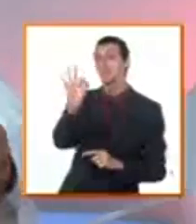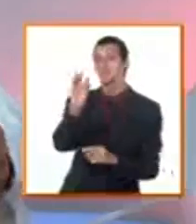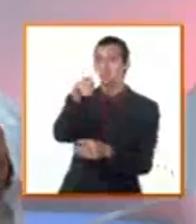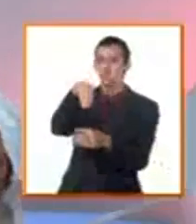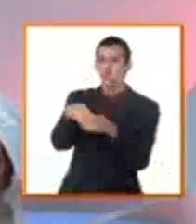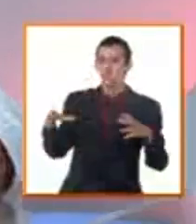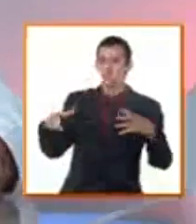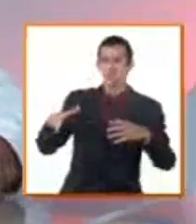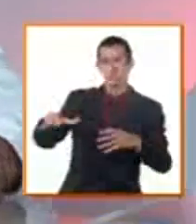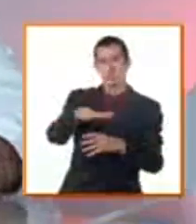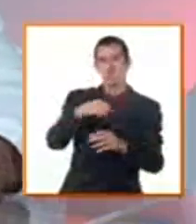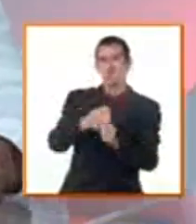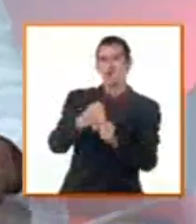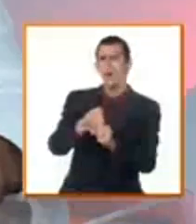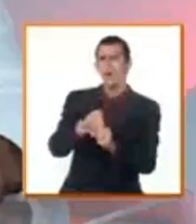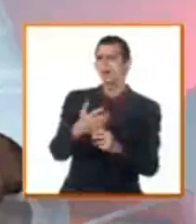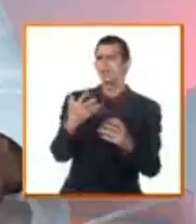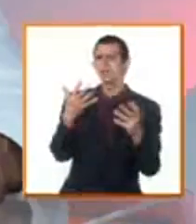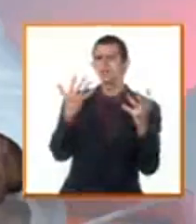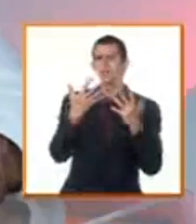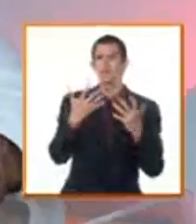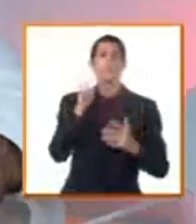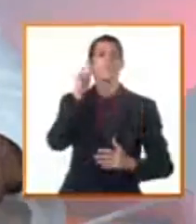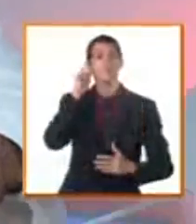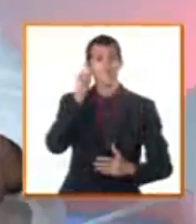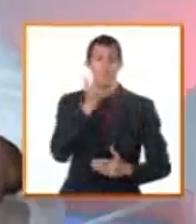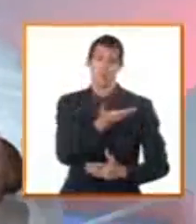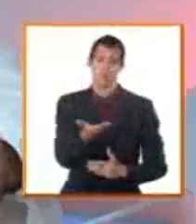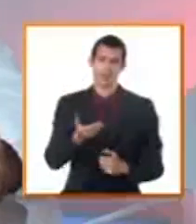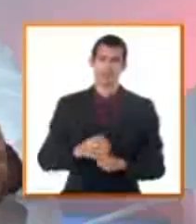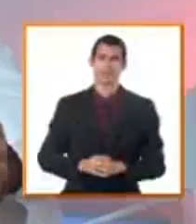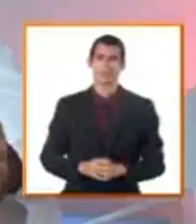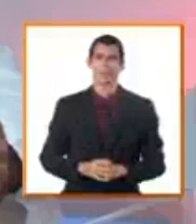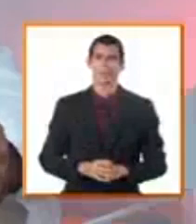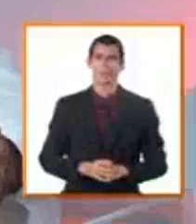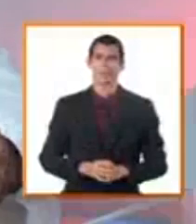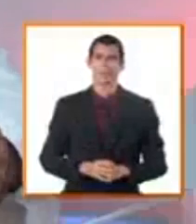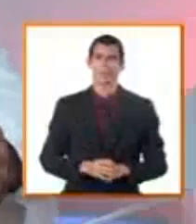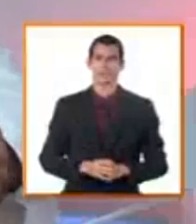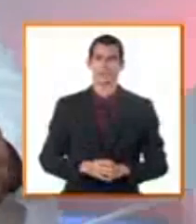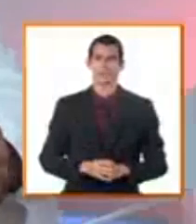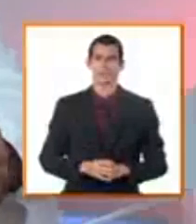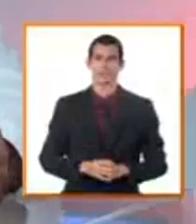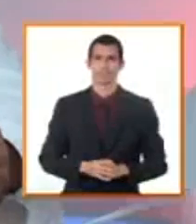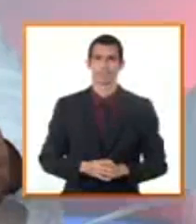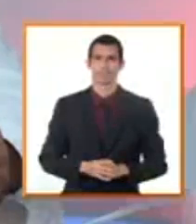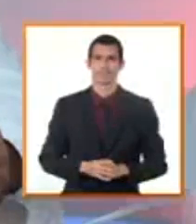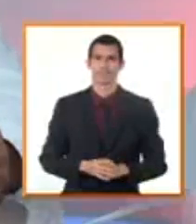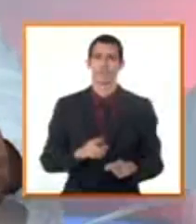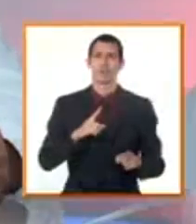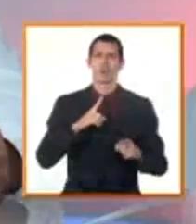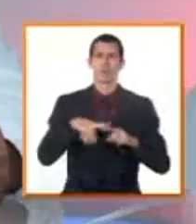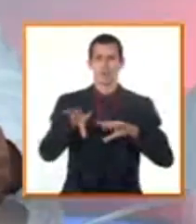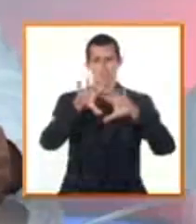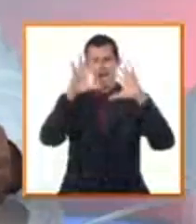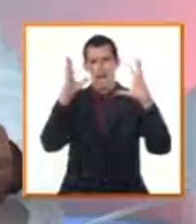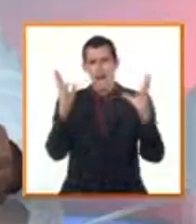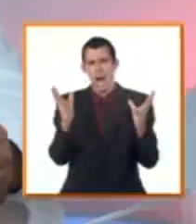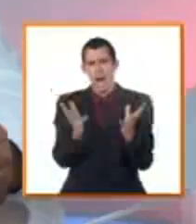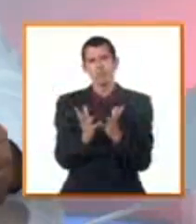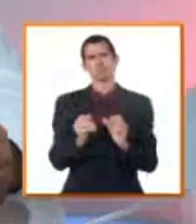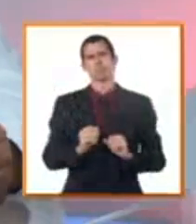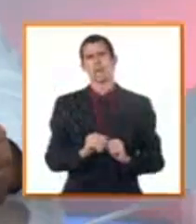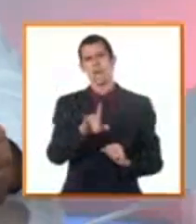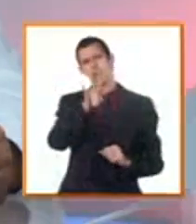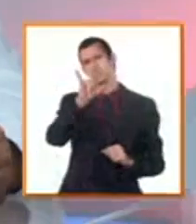de 40 años, Randy, te podría decir que el 96% de nuestras fuerzas de control aduanero tienen menos de 40 años. Por tanto,